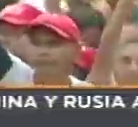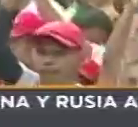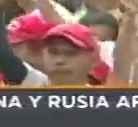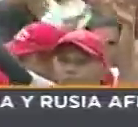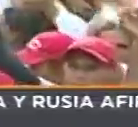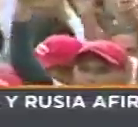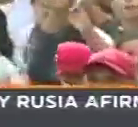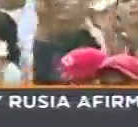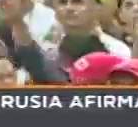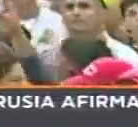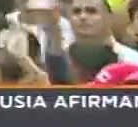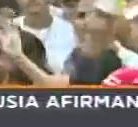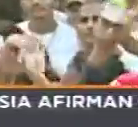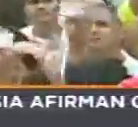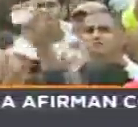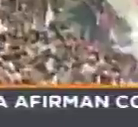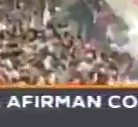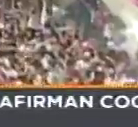ah